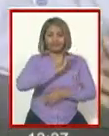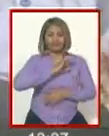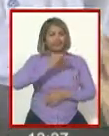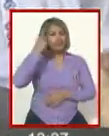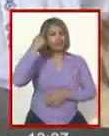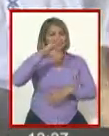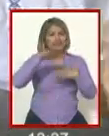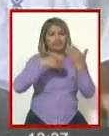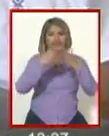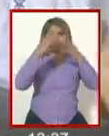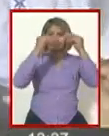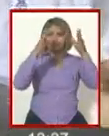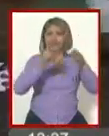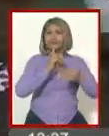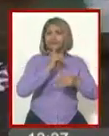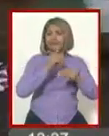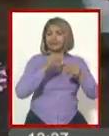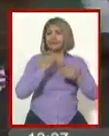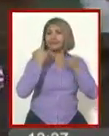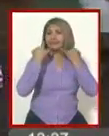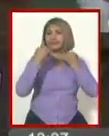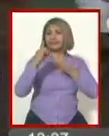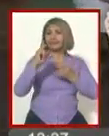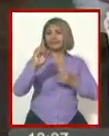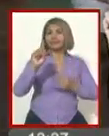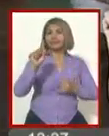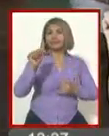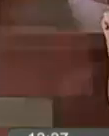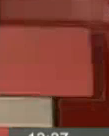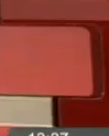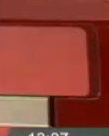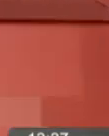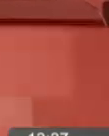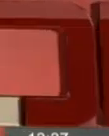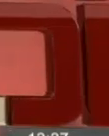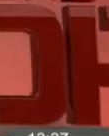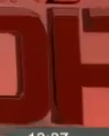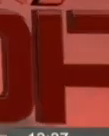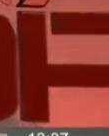beneficio será para todos los maestros, así lo informó Isaías Vargas.